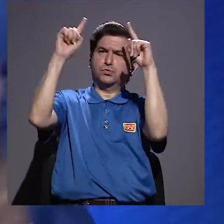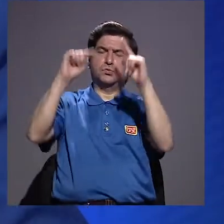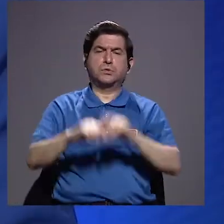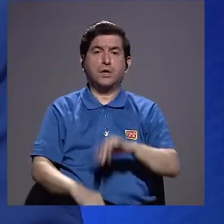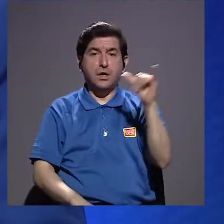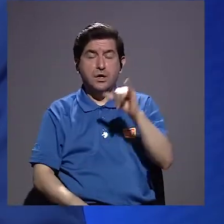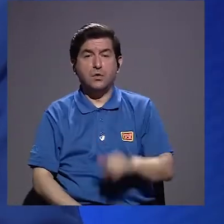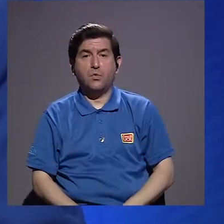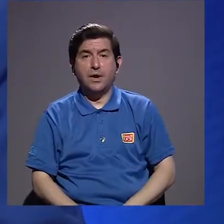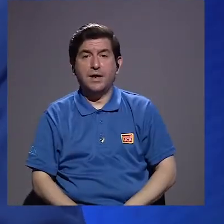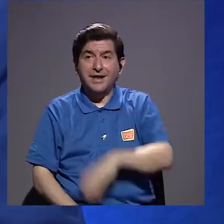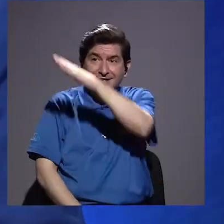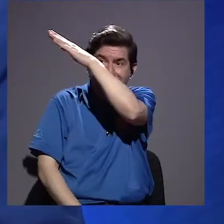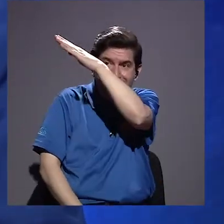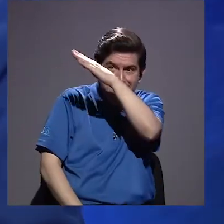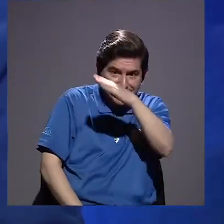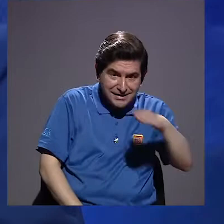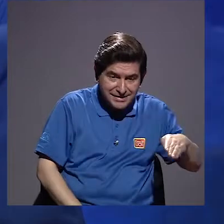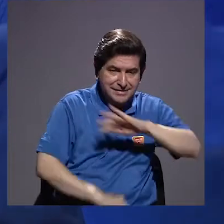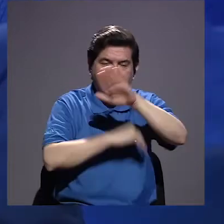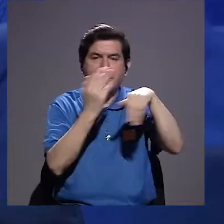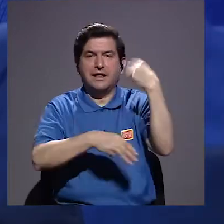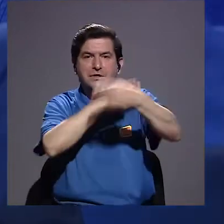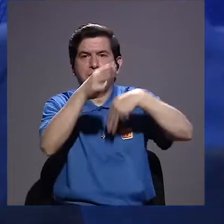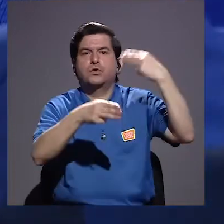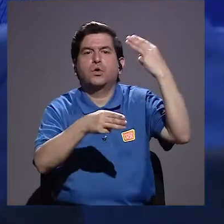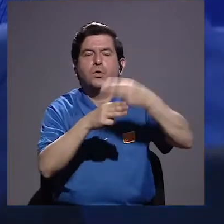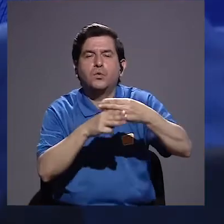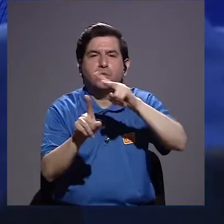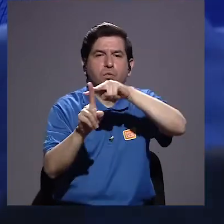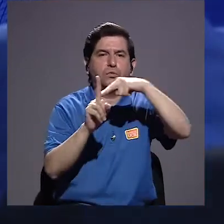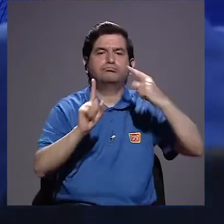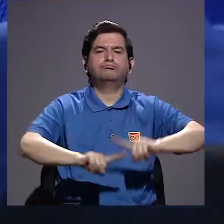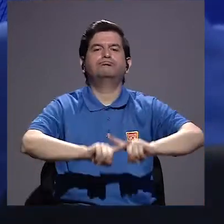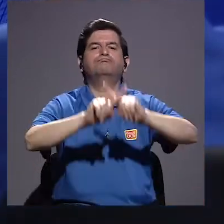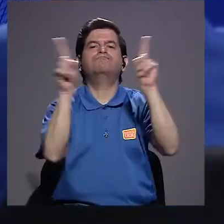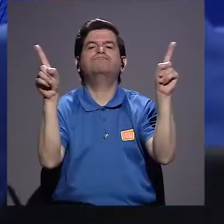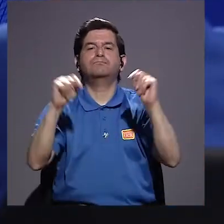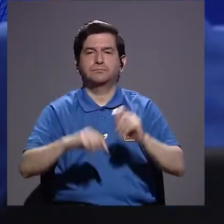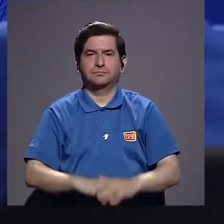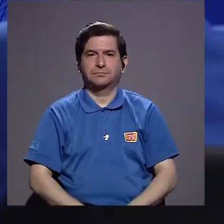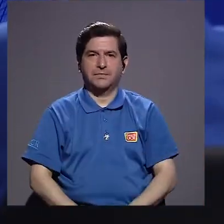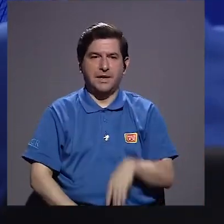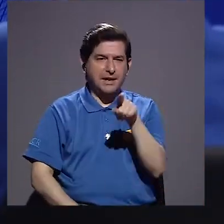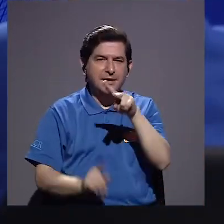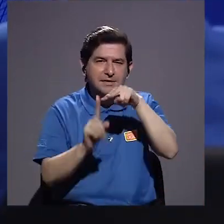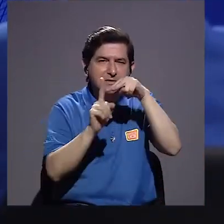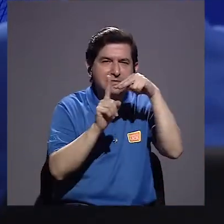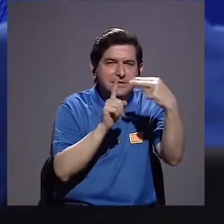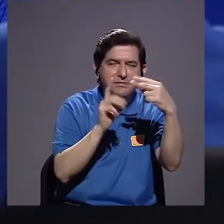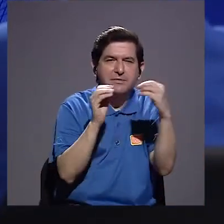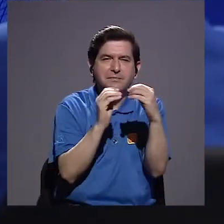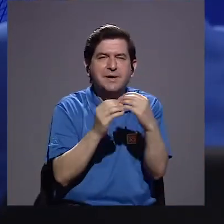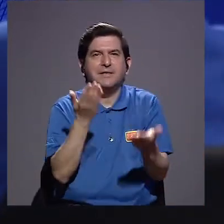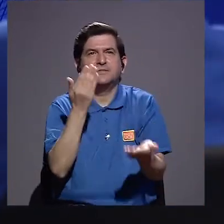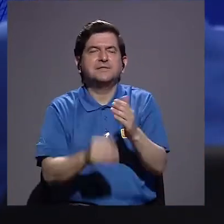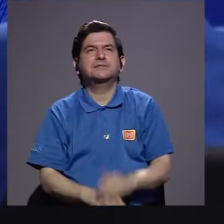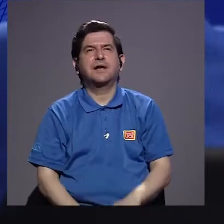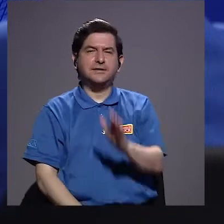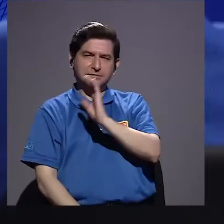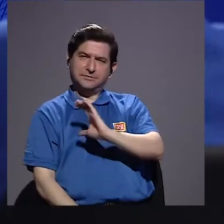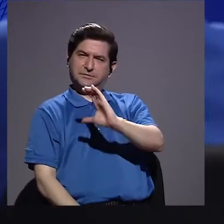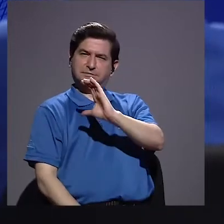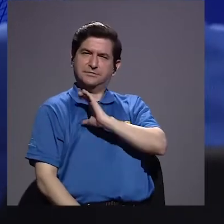sino transversalizar el mundo desde una perspectiva diferente. Desde esa visión más